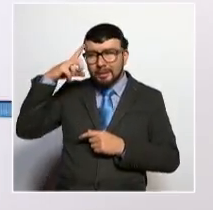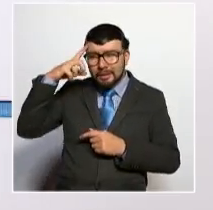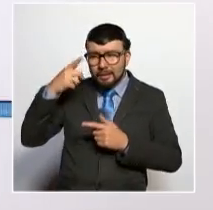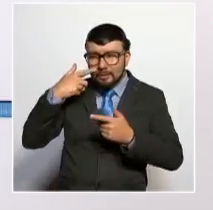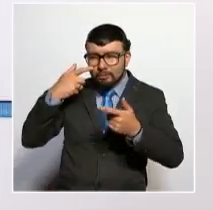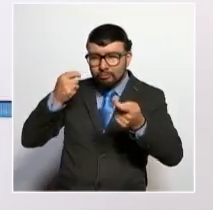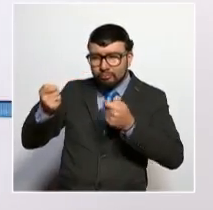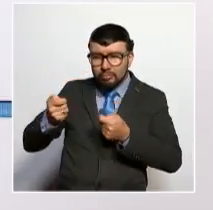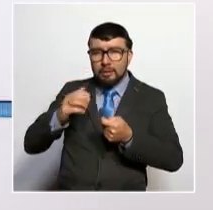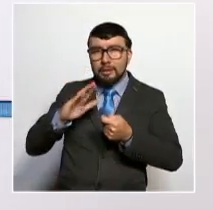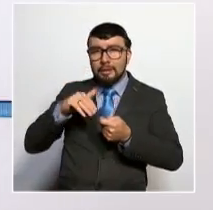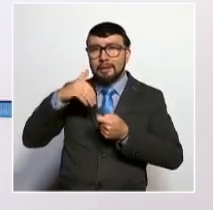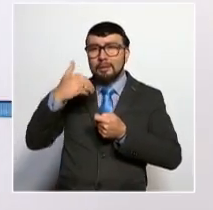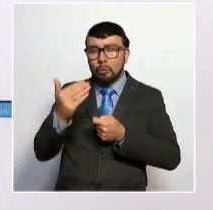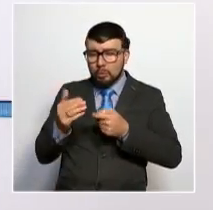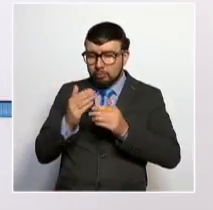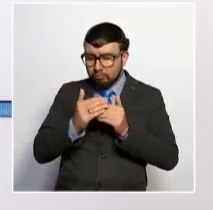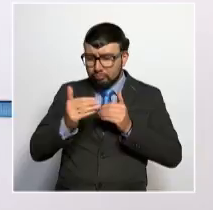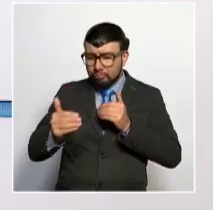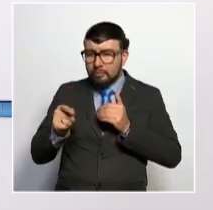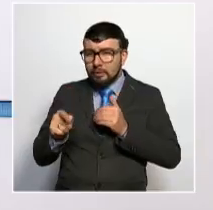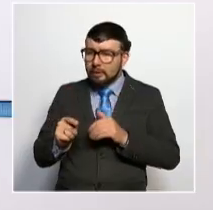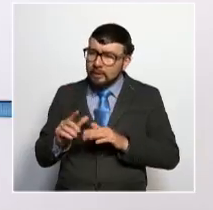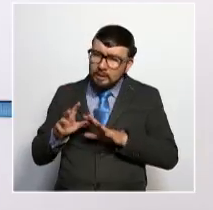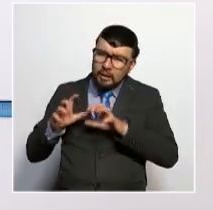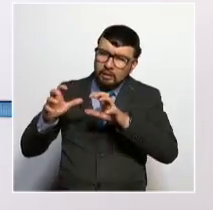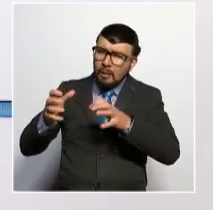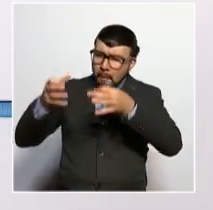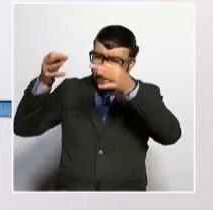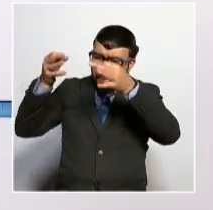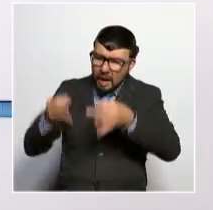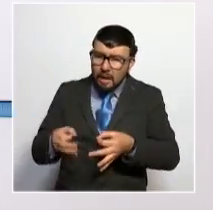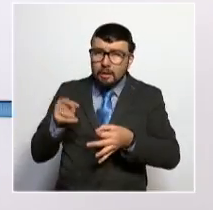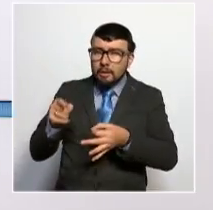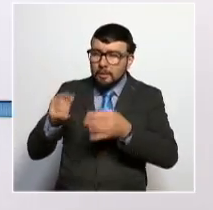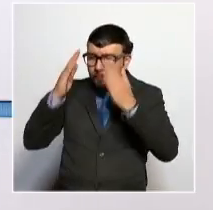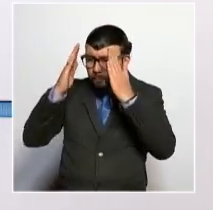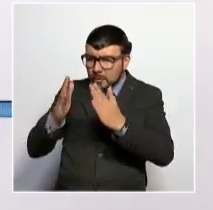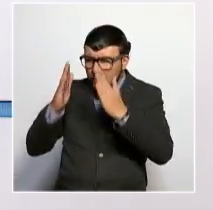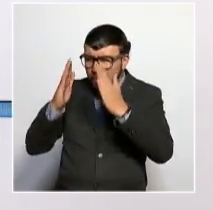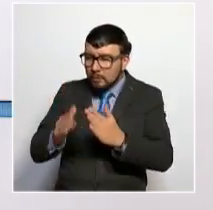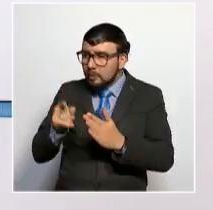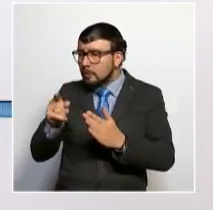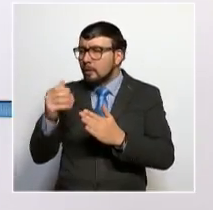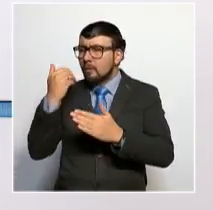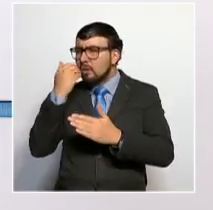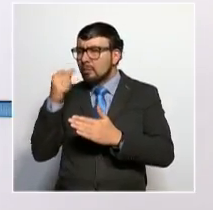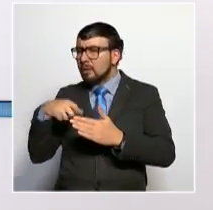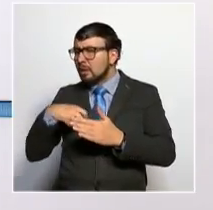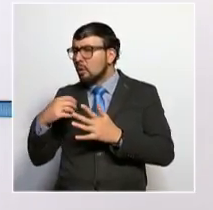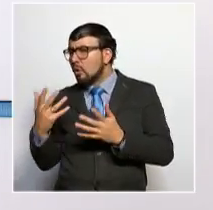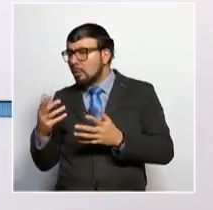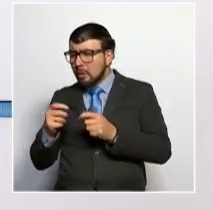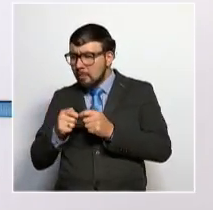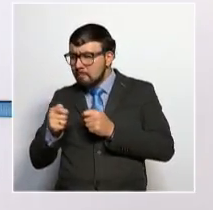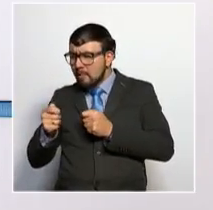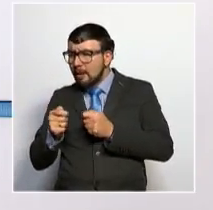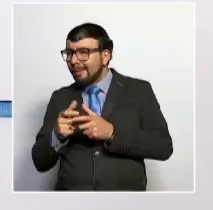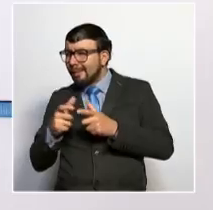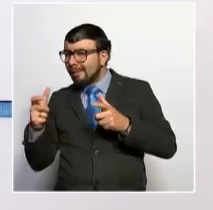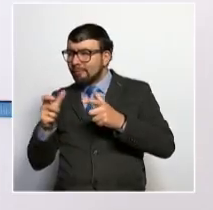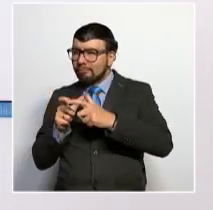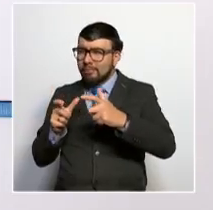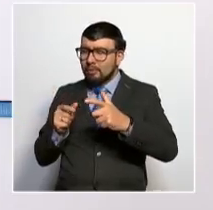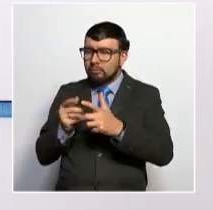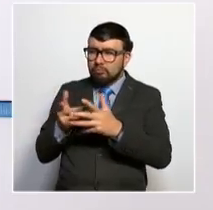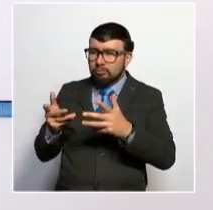la de oncología ginecológica, en la cual uno ya se centra precisamente en hacer el diagnóstico tanto temprano como tardío